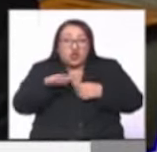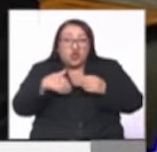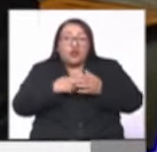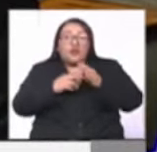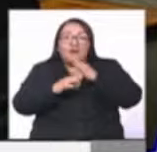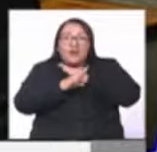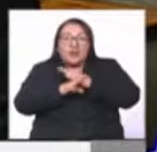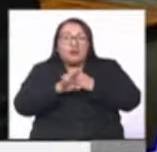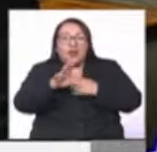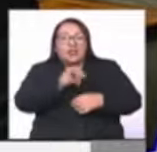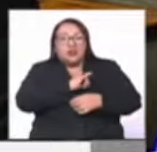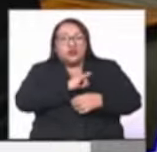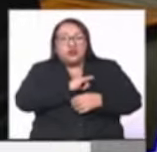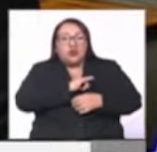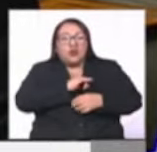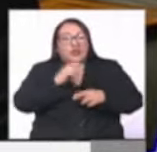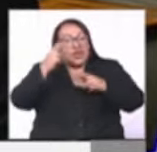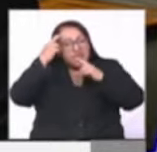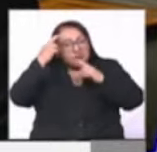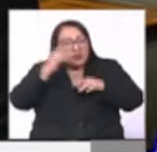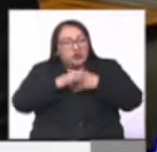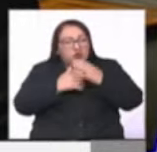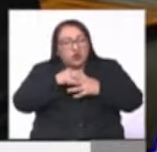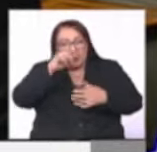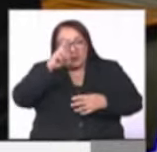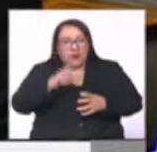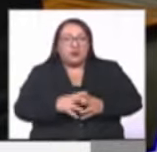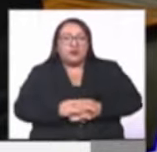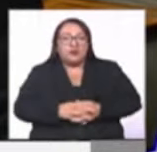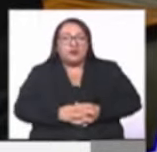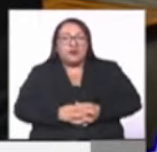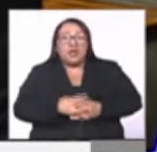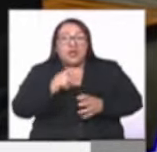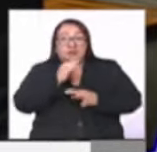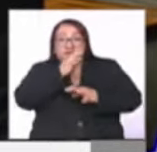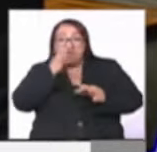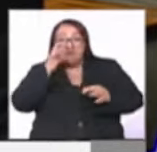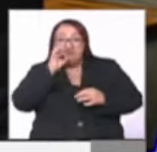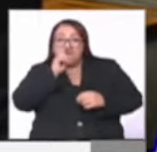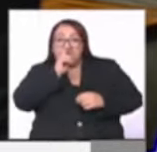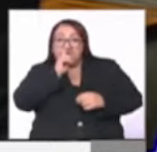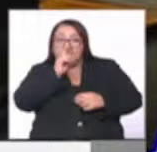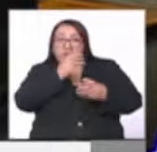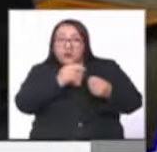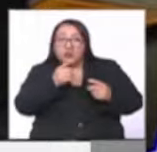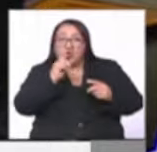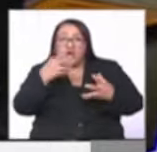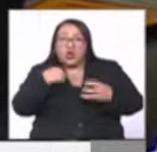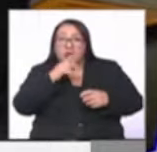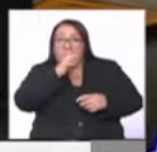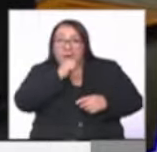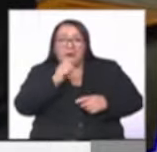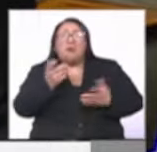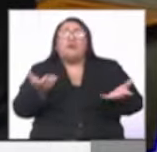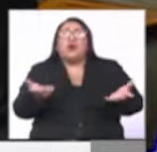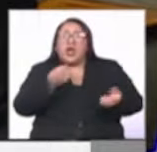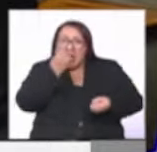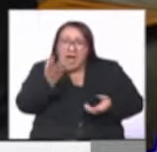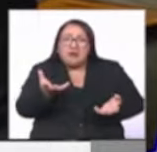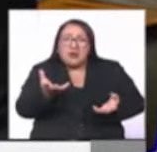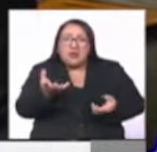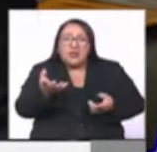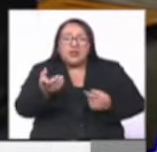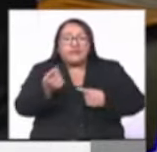también la institucionalidad democrática del país el silencio de muchos que no debieron callar ha sido